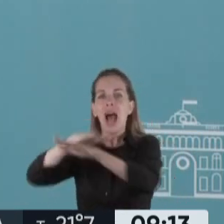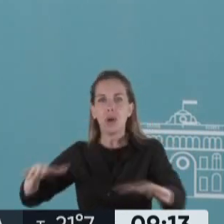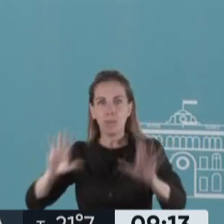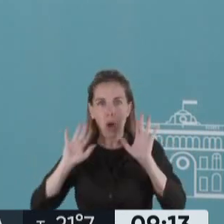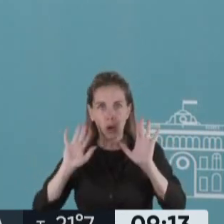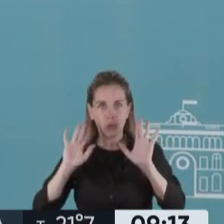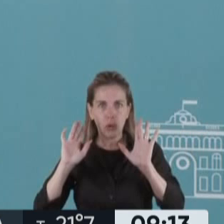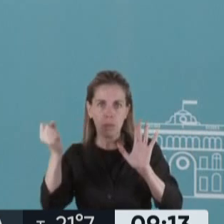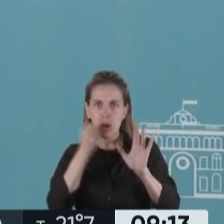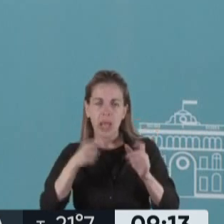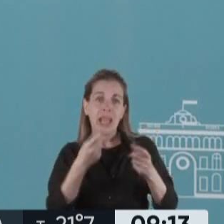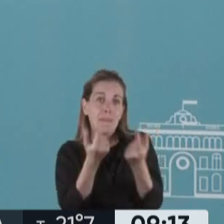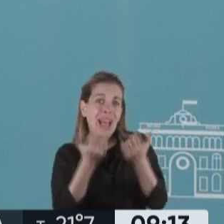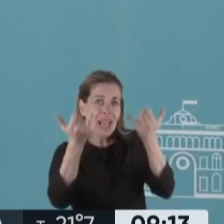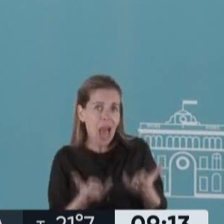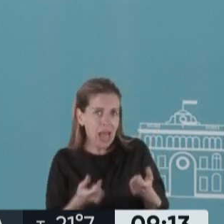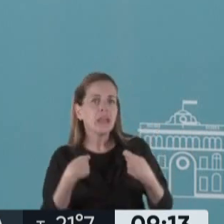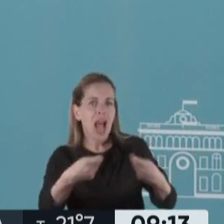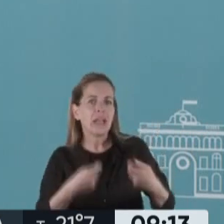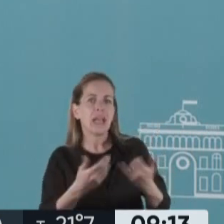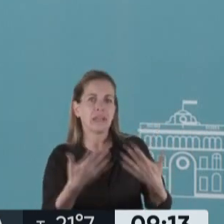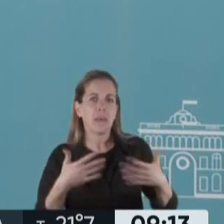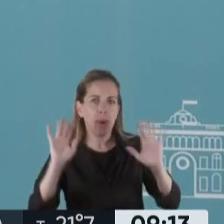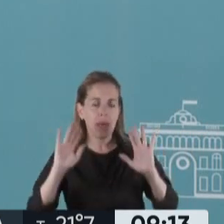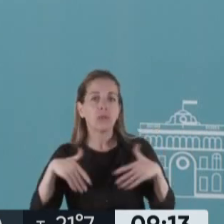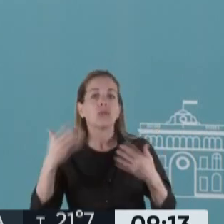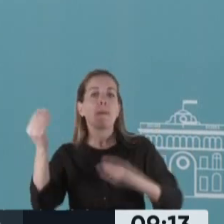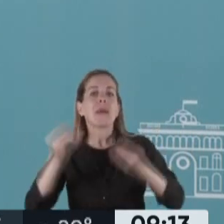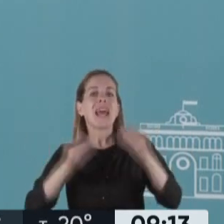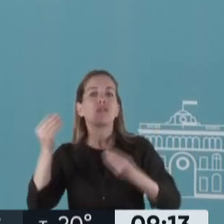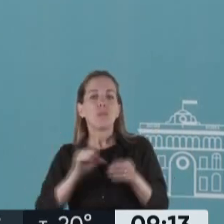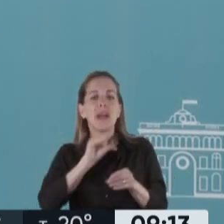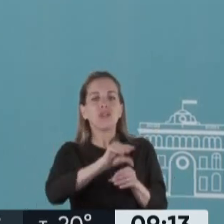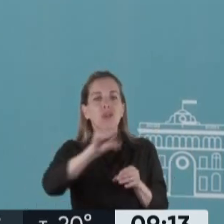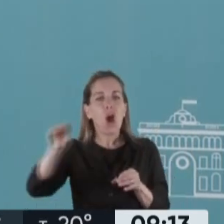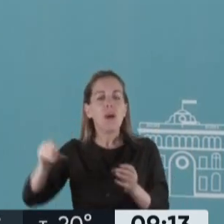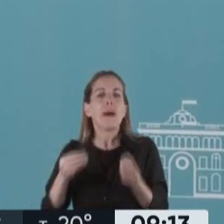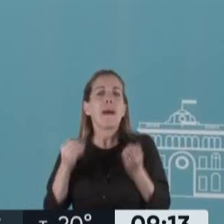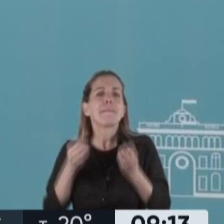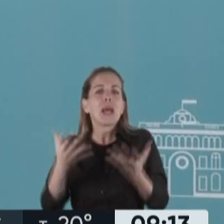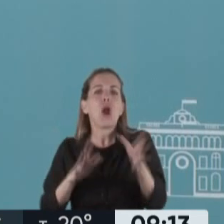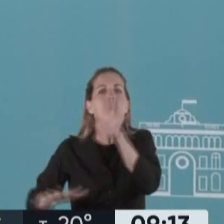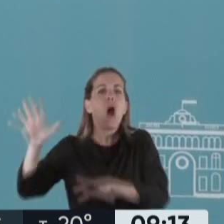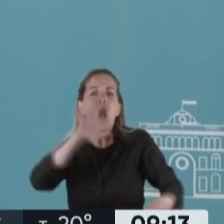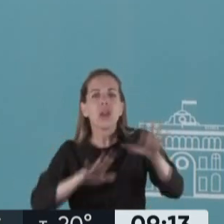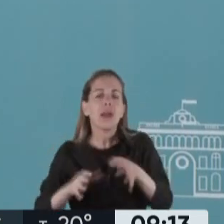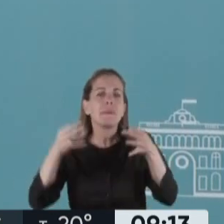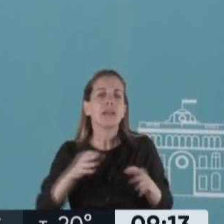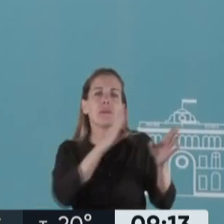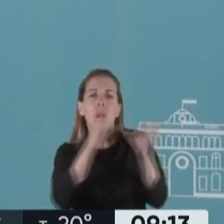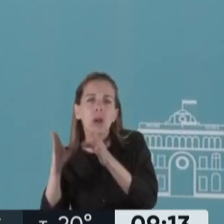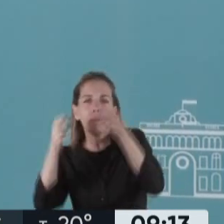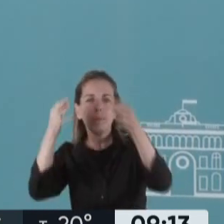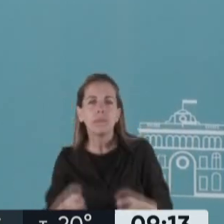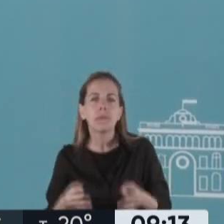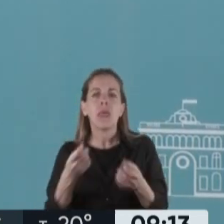sin gastar aquello que tiene. Por lo tanto, este ordenamiento de partidas presupuestarias hace a un mejor ordenamiento fiscal y un mejor ordenamiento de